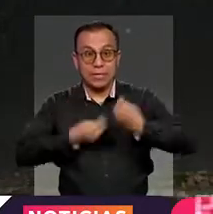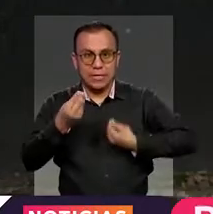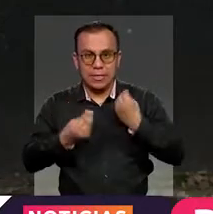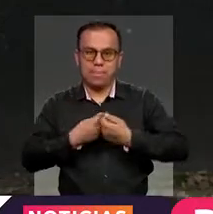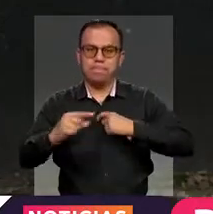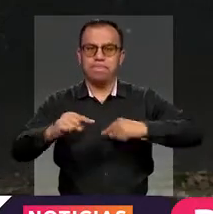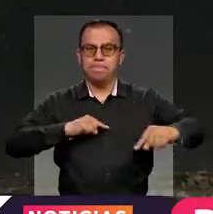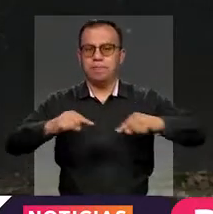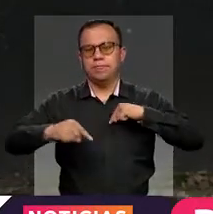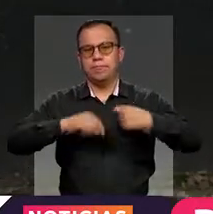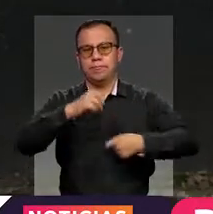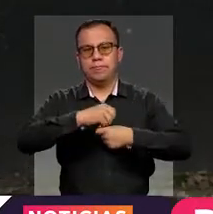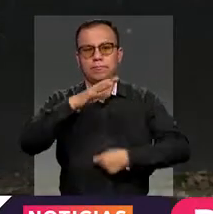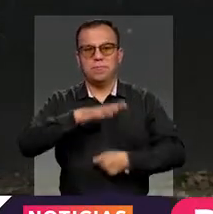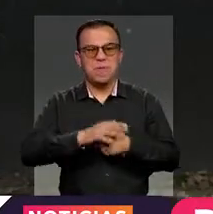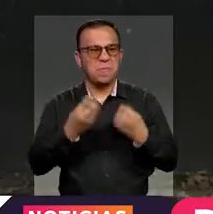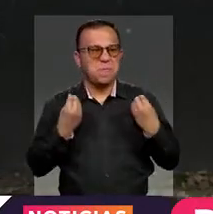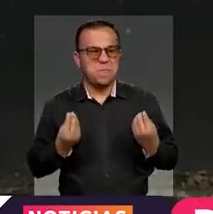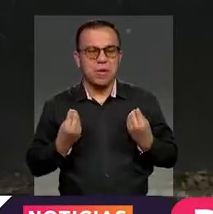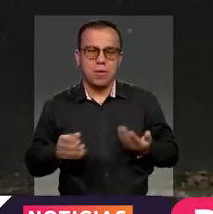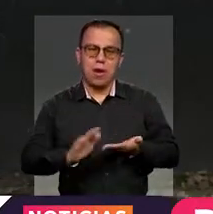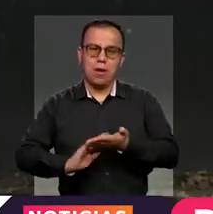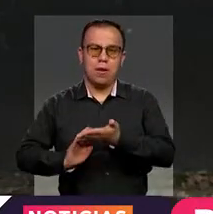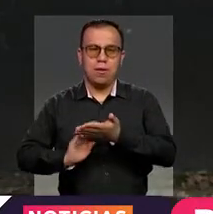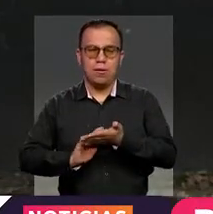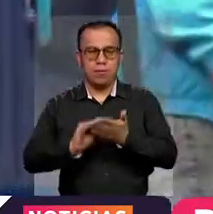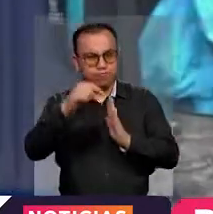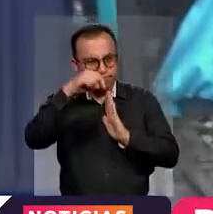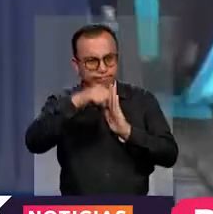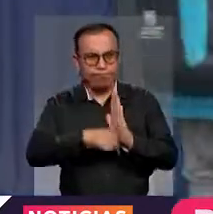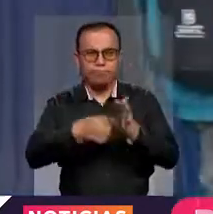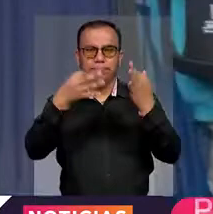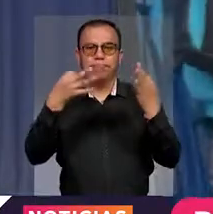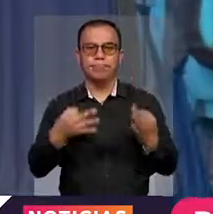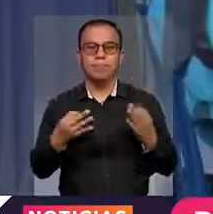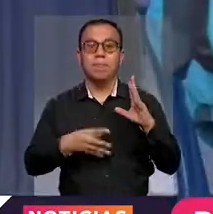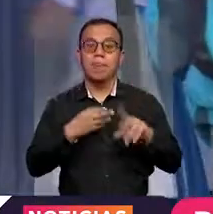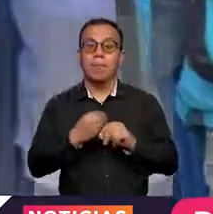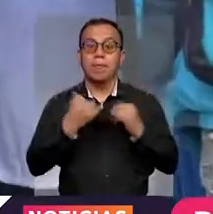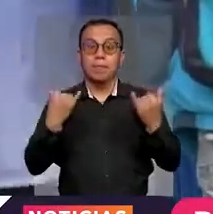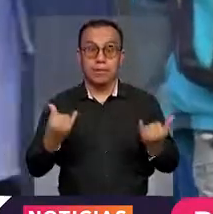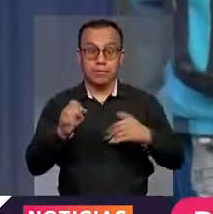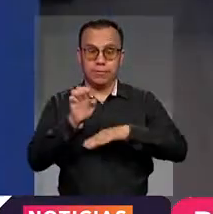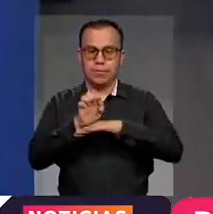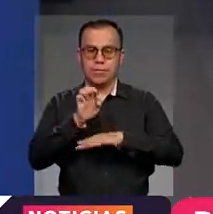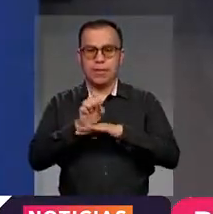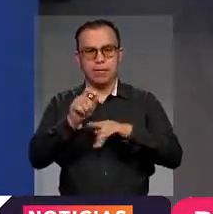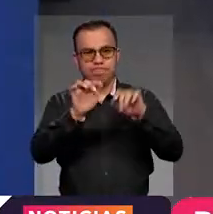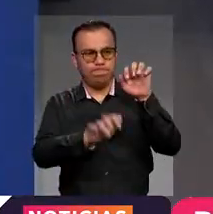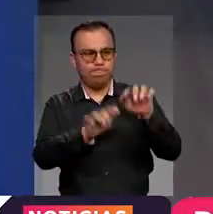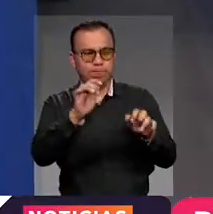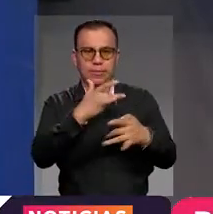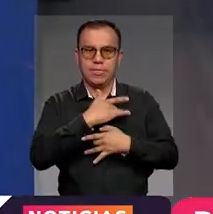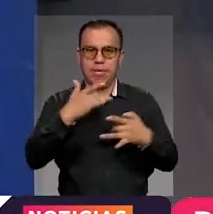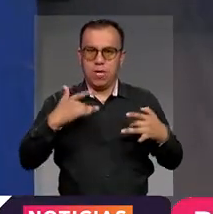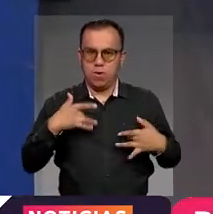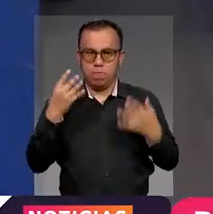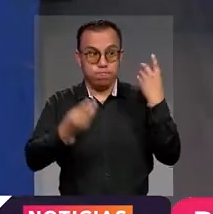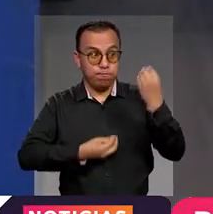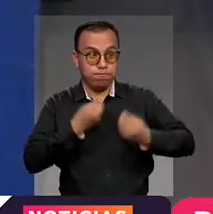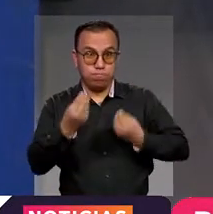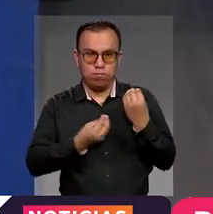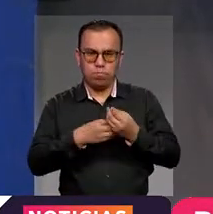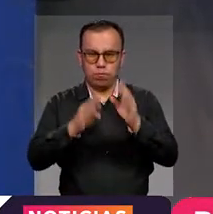la administración distrital para que se busquen unas soluciones de fondo. Además, el ente de control le solicitó a la Secretaría de Salud que realice